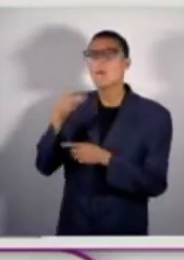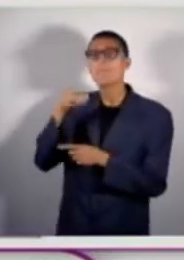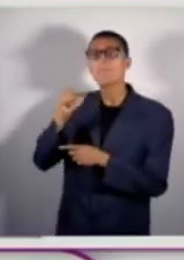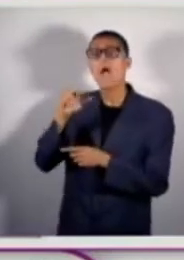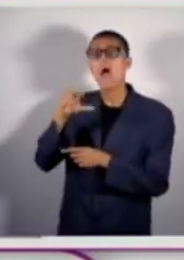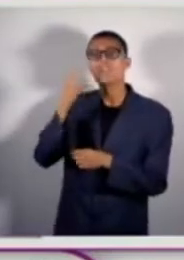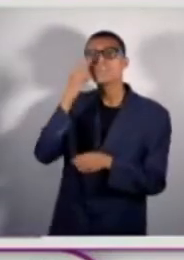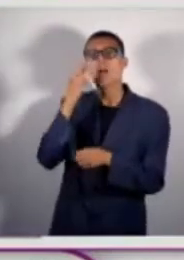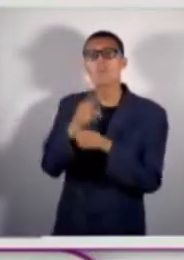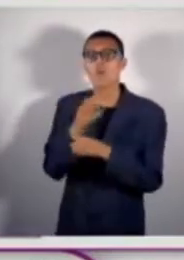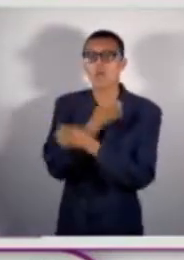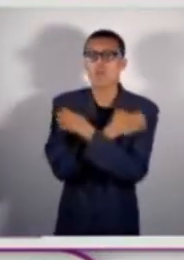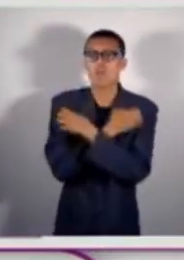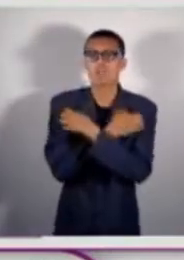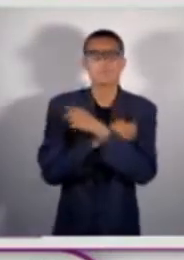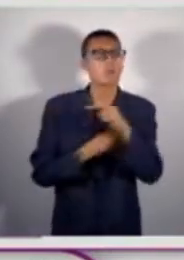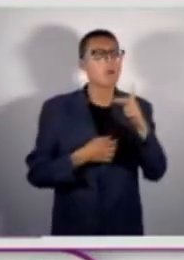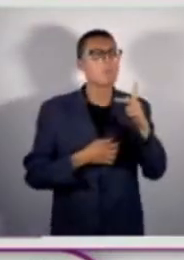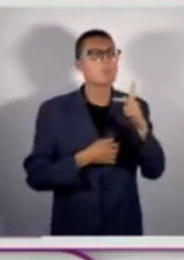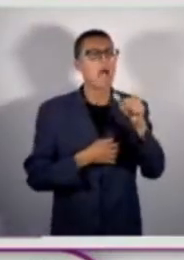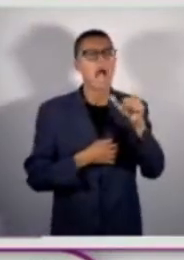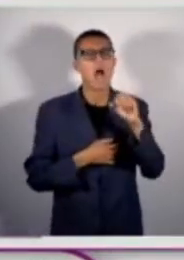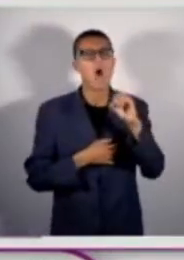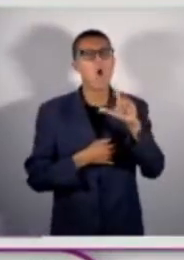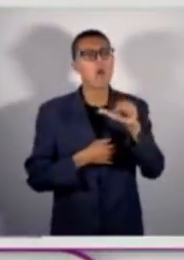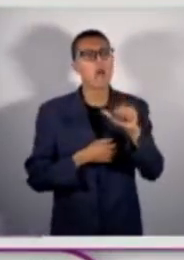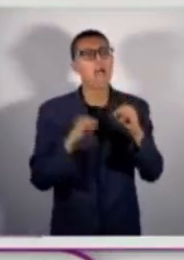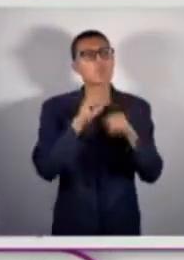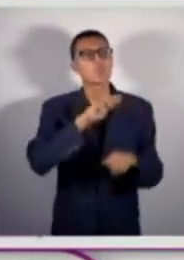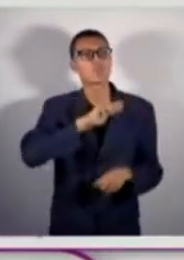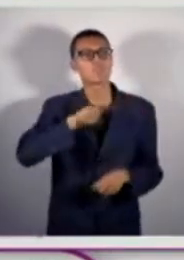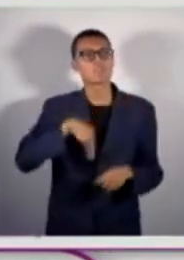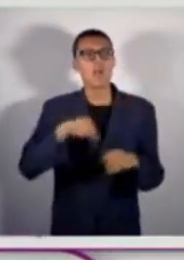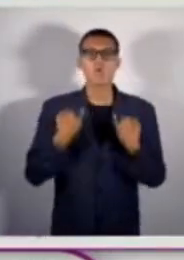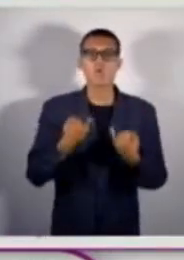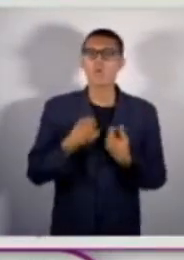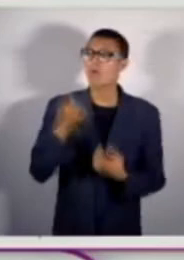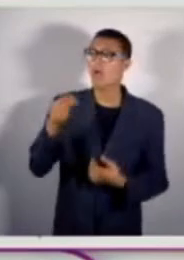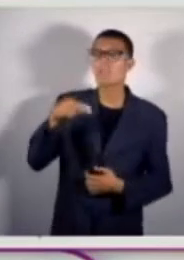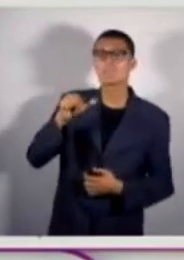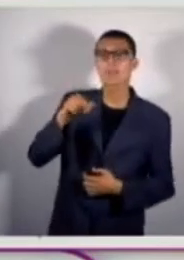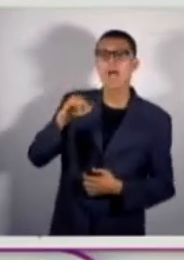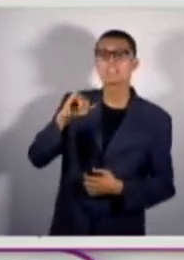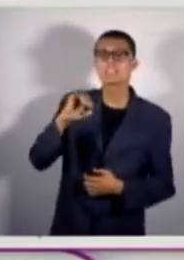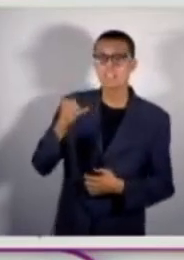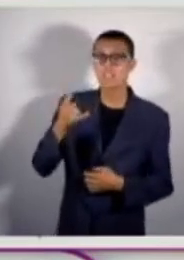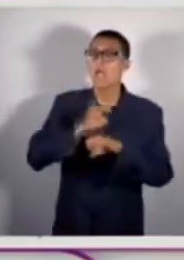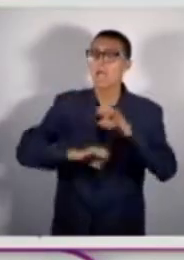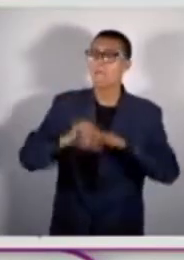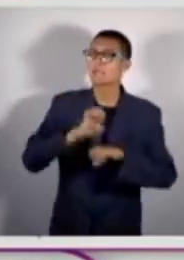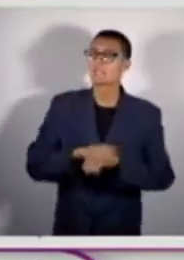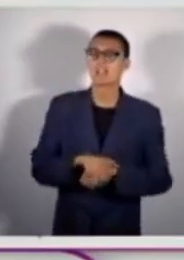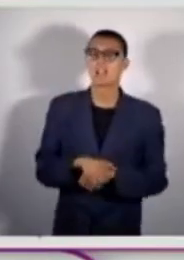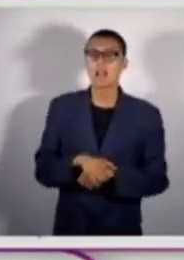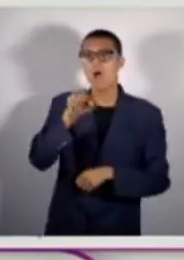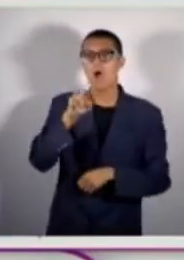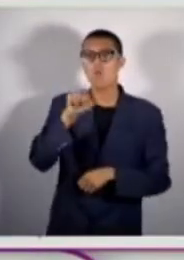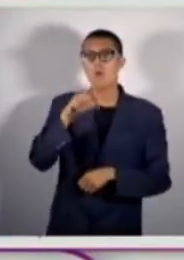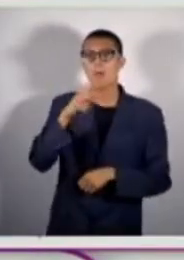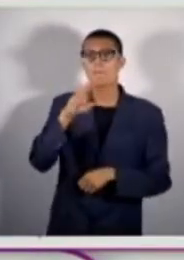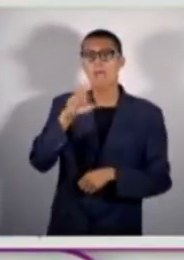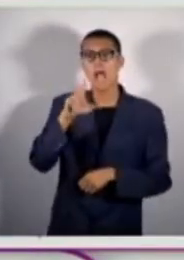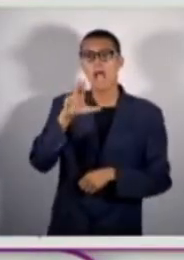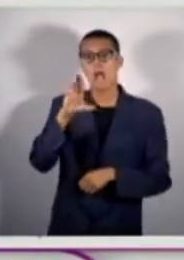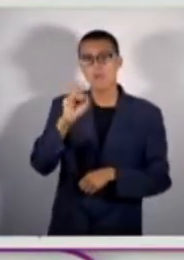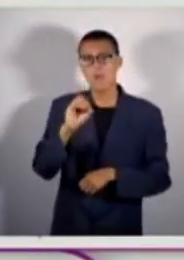director de Educación. Paola, en el Instituto Municipal de la Juventud. Nancy, en el Instituto Empresarial. Amigo Juan Pablo, tú vas